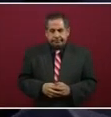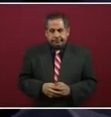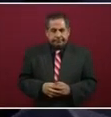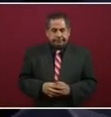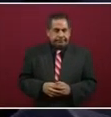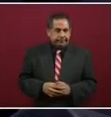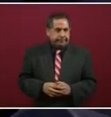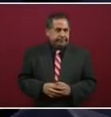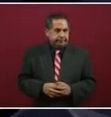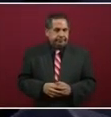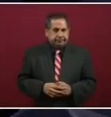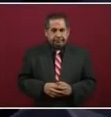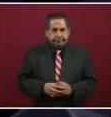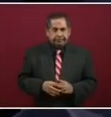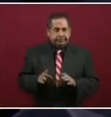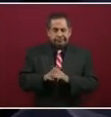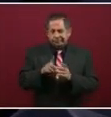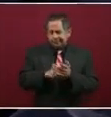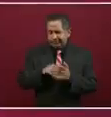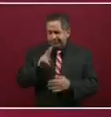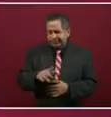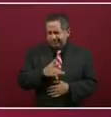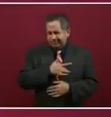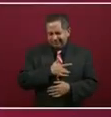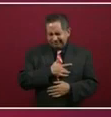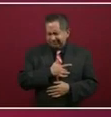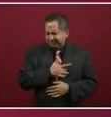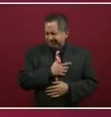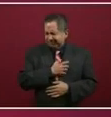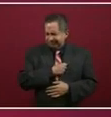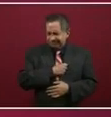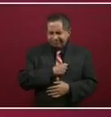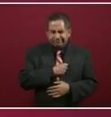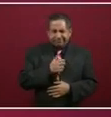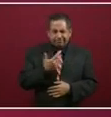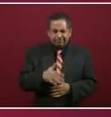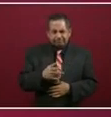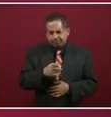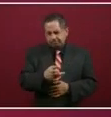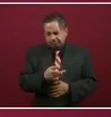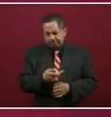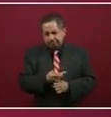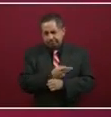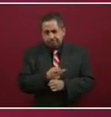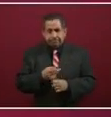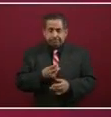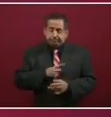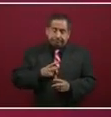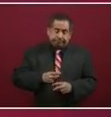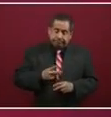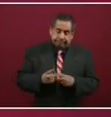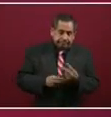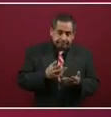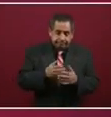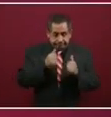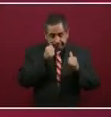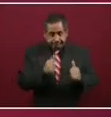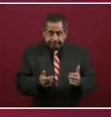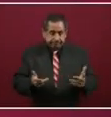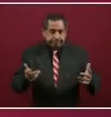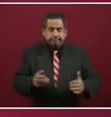de lo doloroso que es este asunto, pero lo tenemos que tratar,